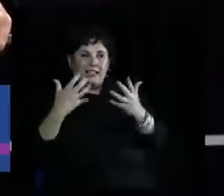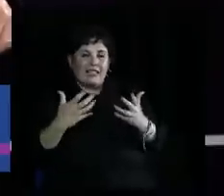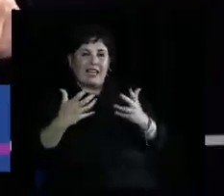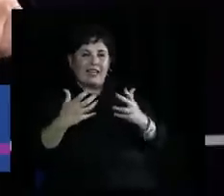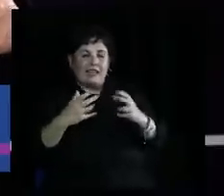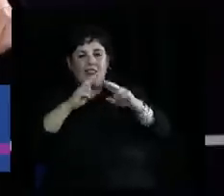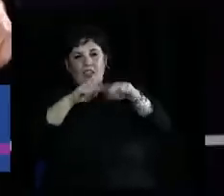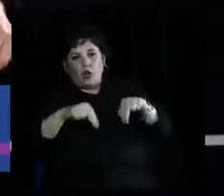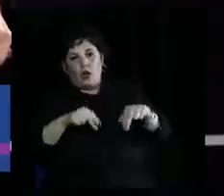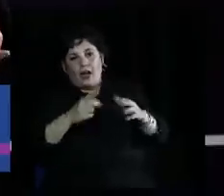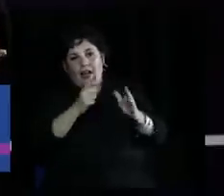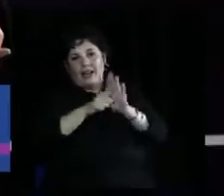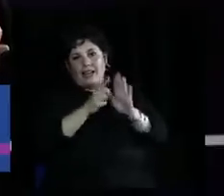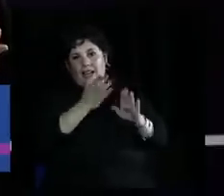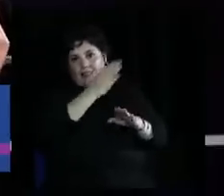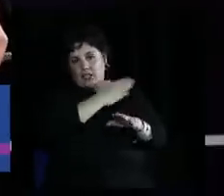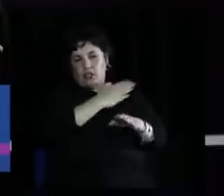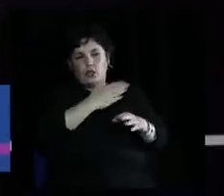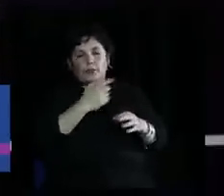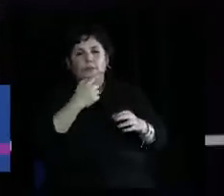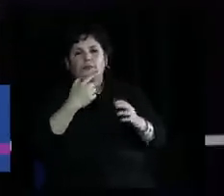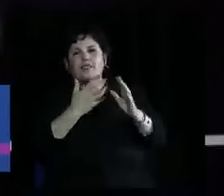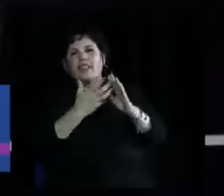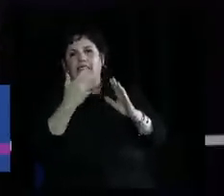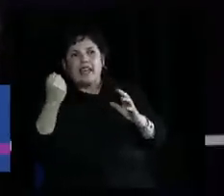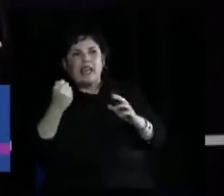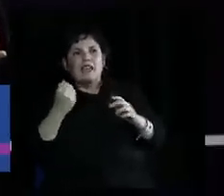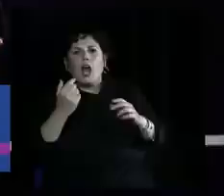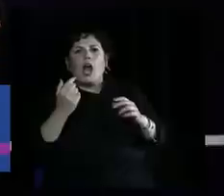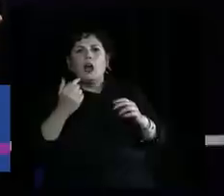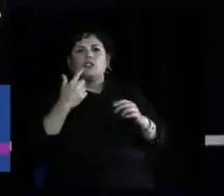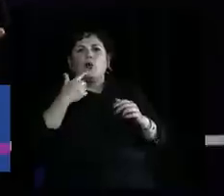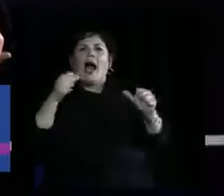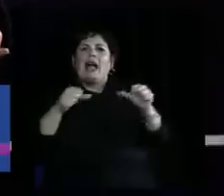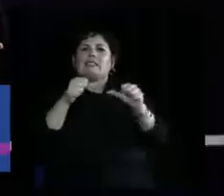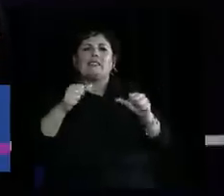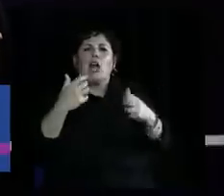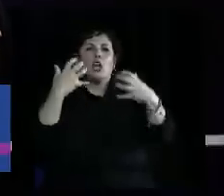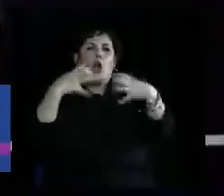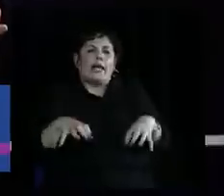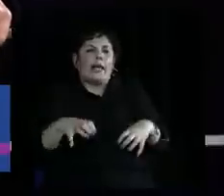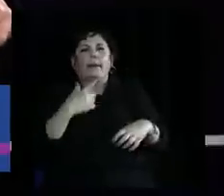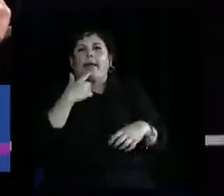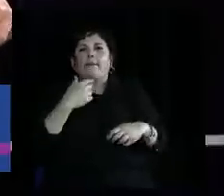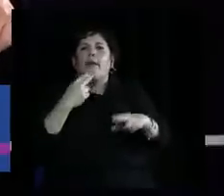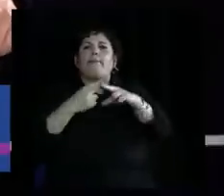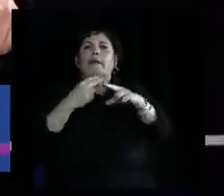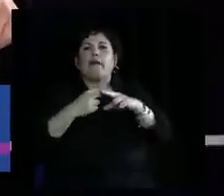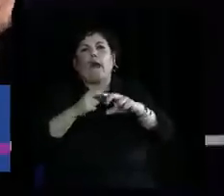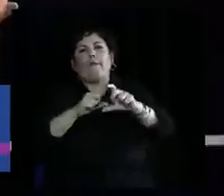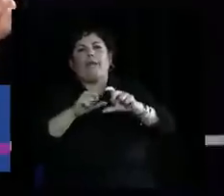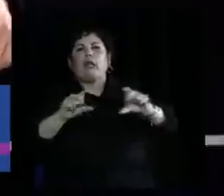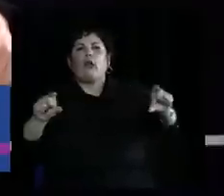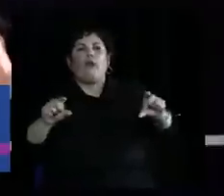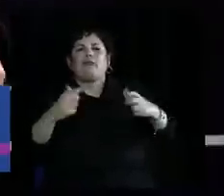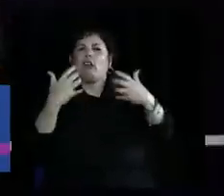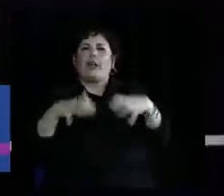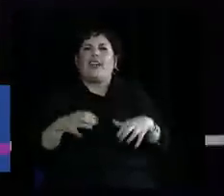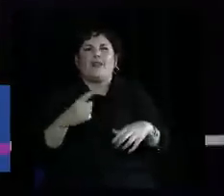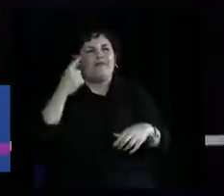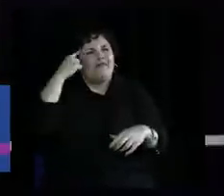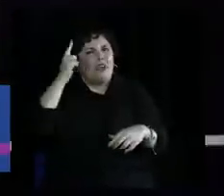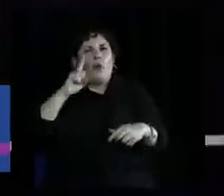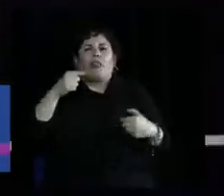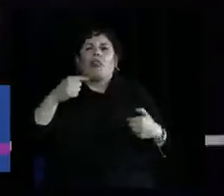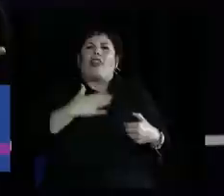otra ley o modificarla, y quitaba la objeción de conciencia para periodistas que no quisieran poner su nombre en una nota que se publicara,